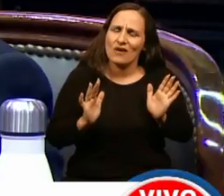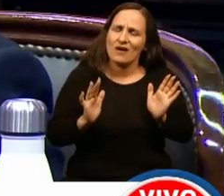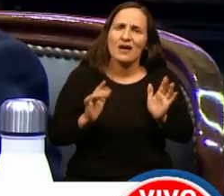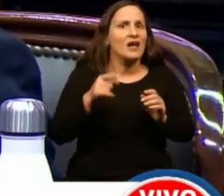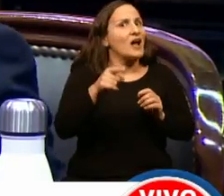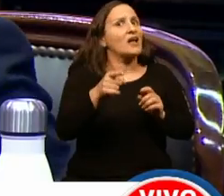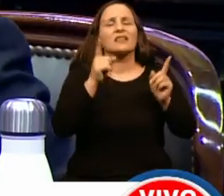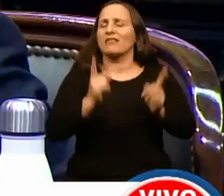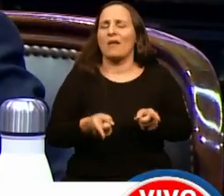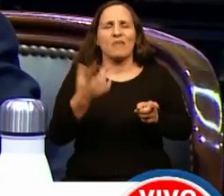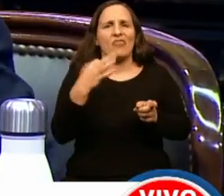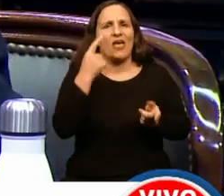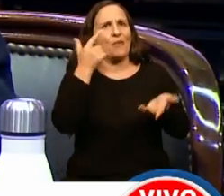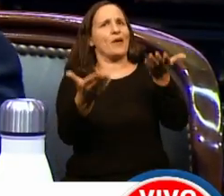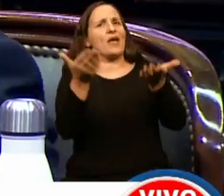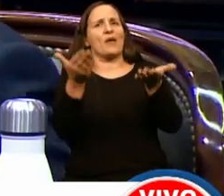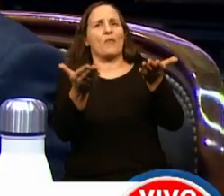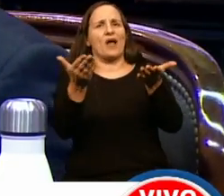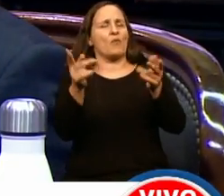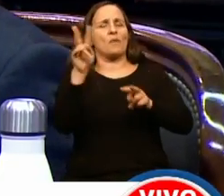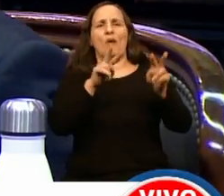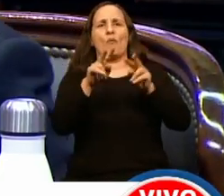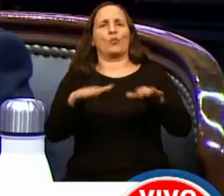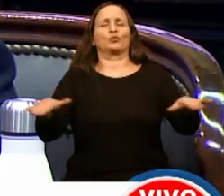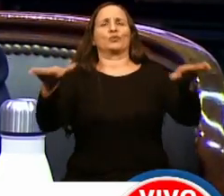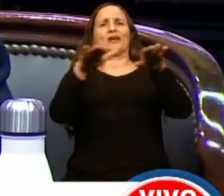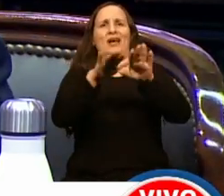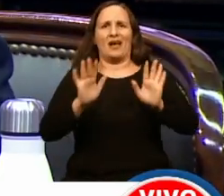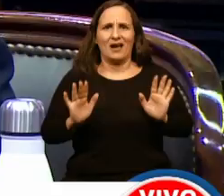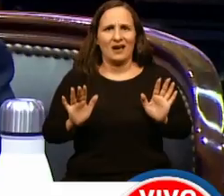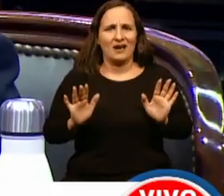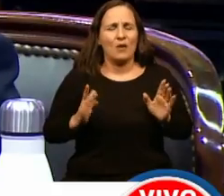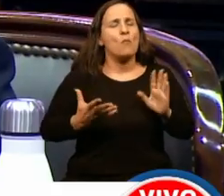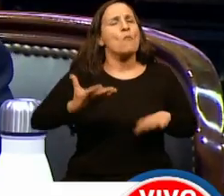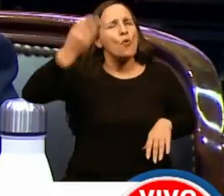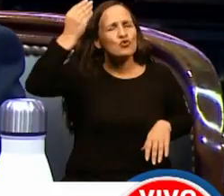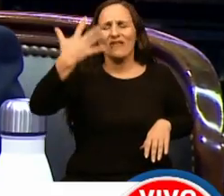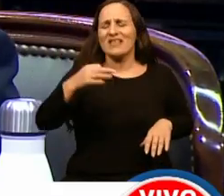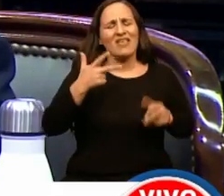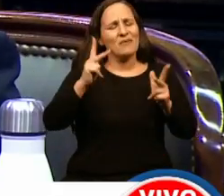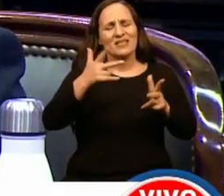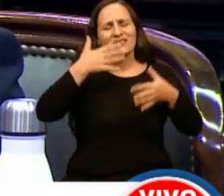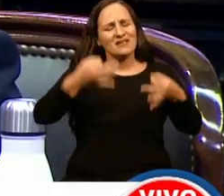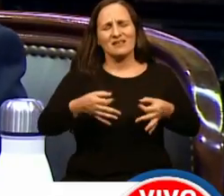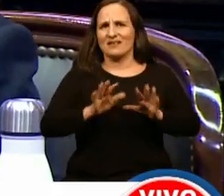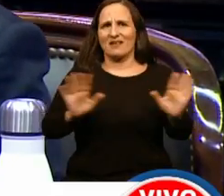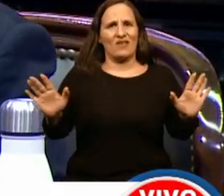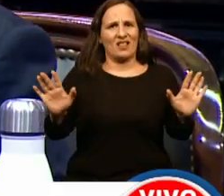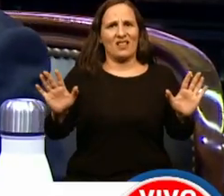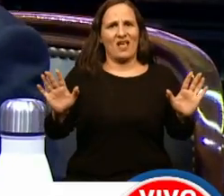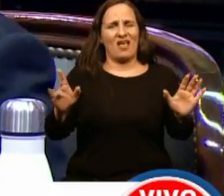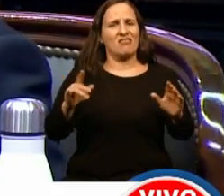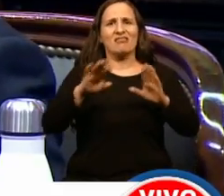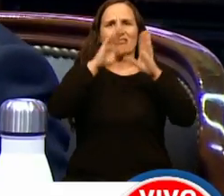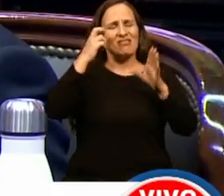hacer el mismo análisis y ser cuando muchas veces y seamos honestos en estos las discusiones de esta cámara